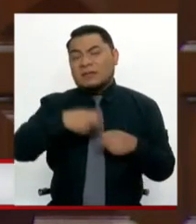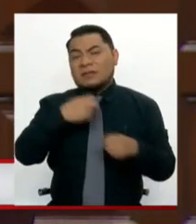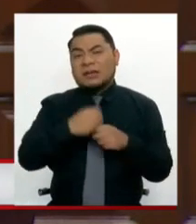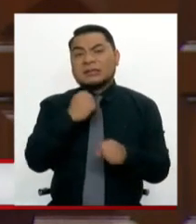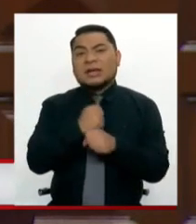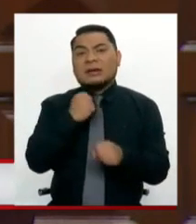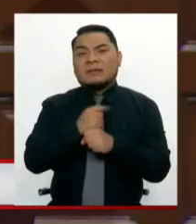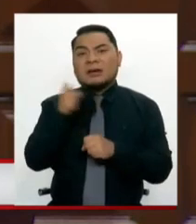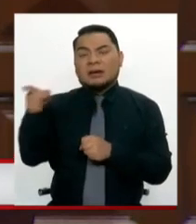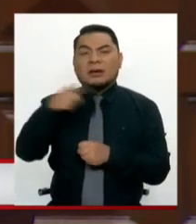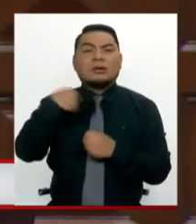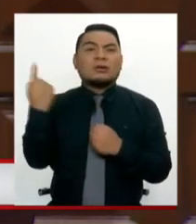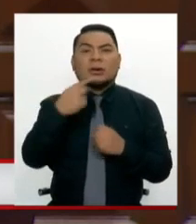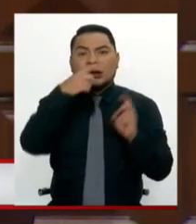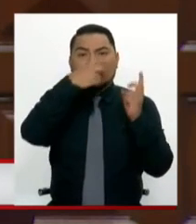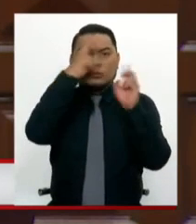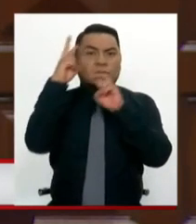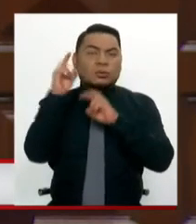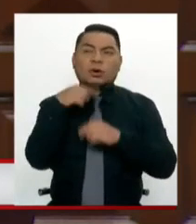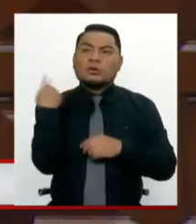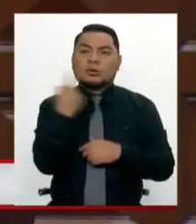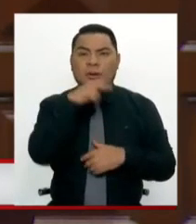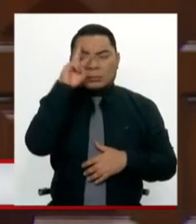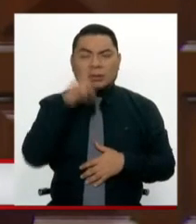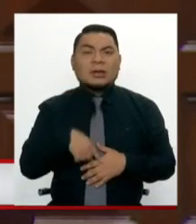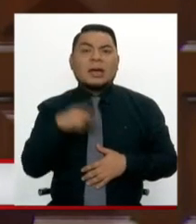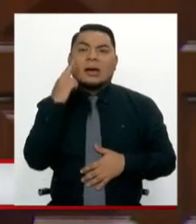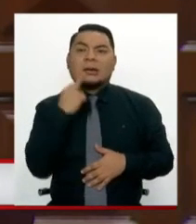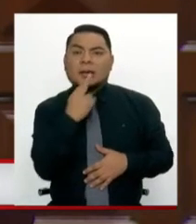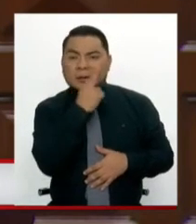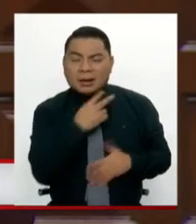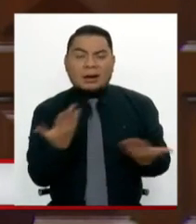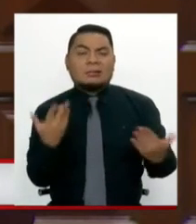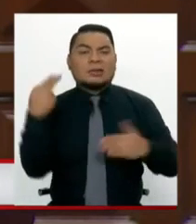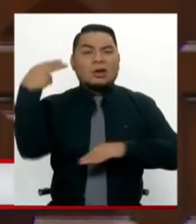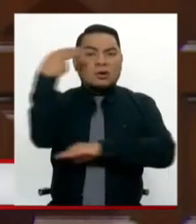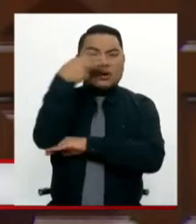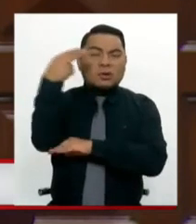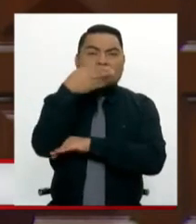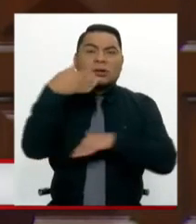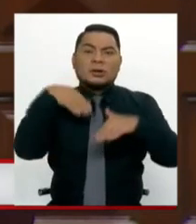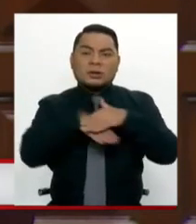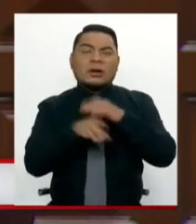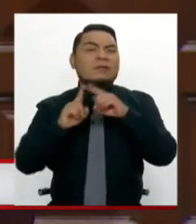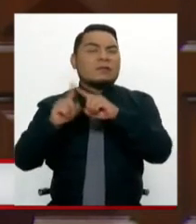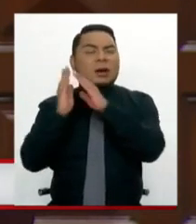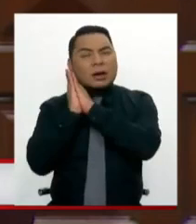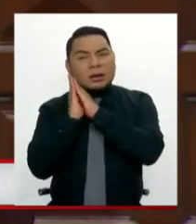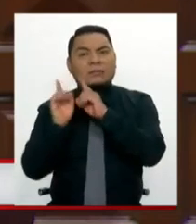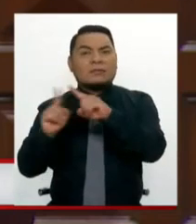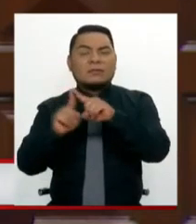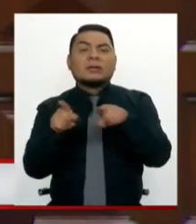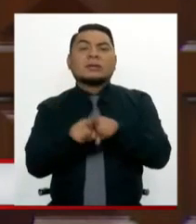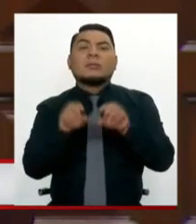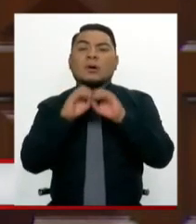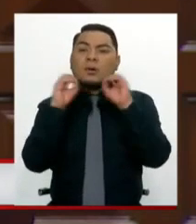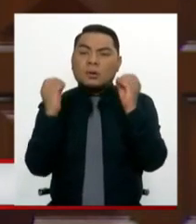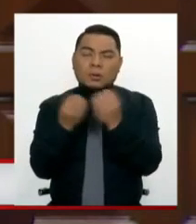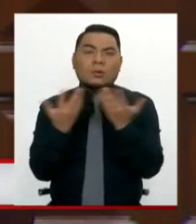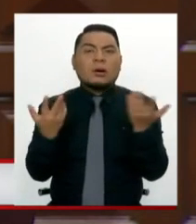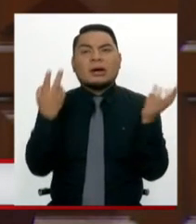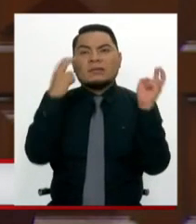de los operadores turísticos de todo el país. Restaurantes, hoteles, alojamientos diversos,